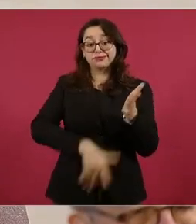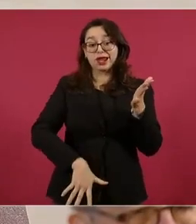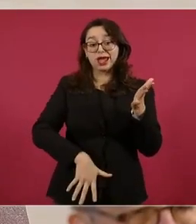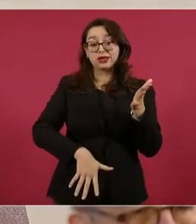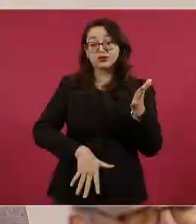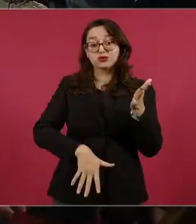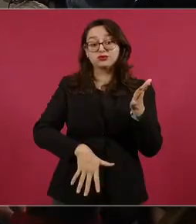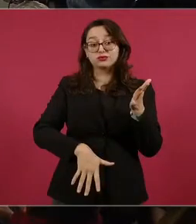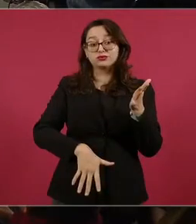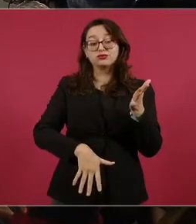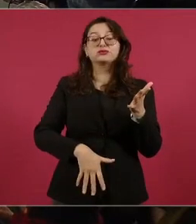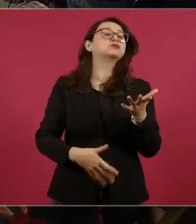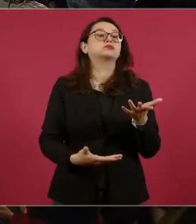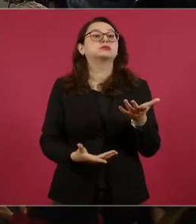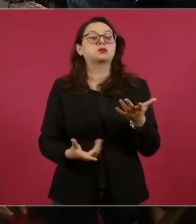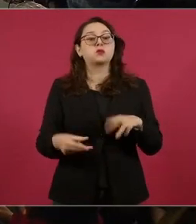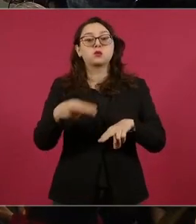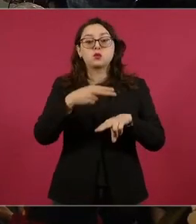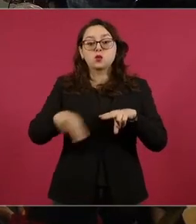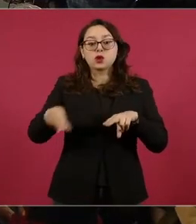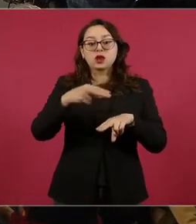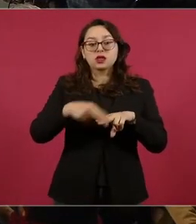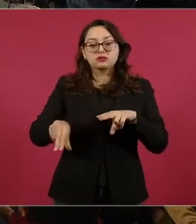barato del